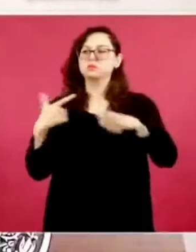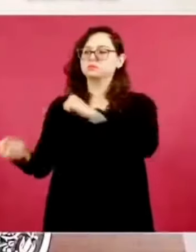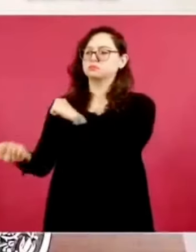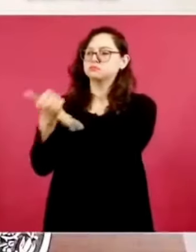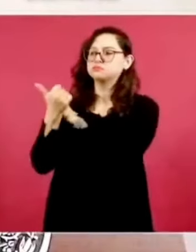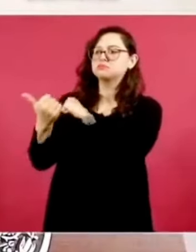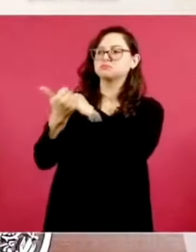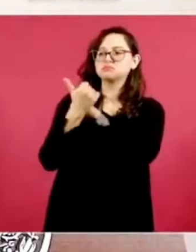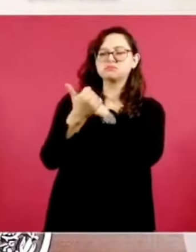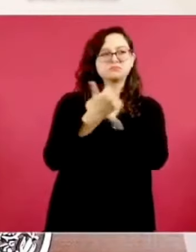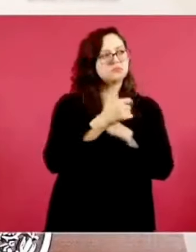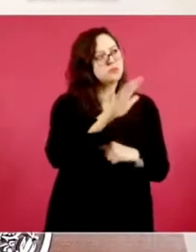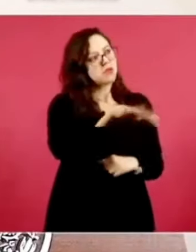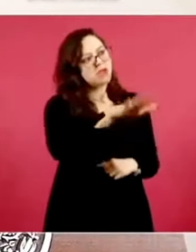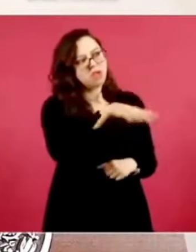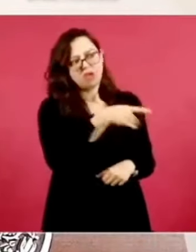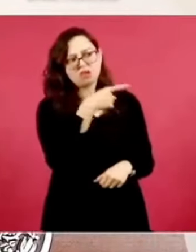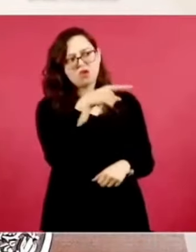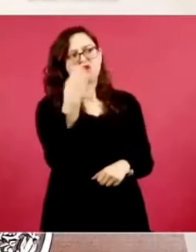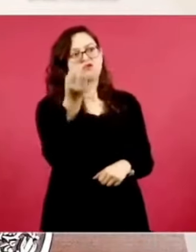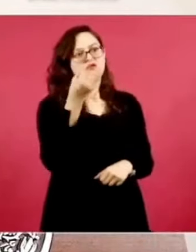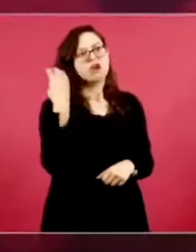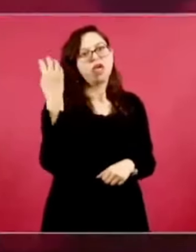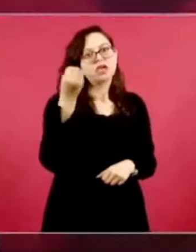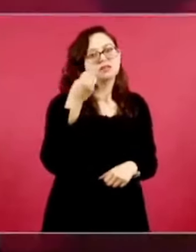que sí les interesa. Otros